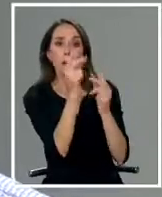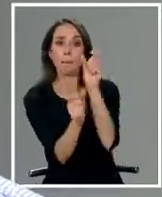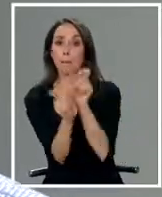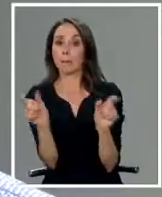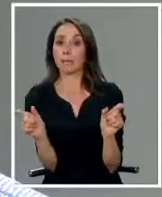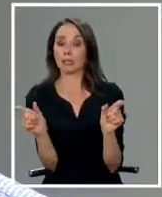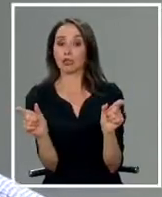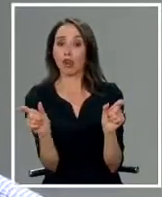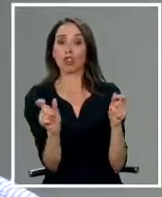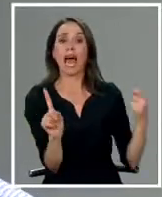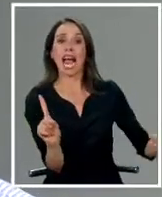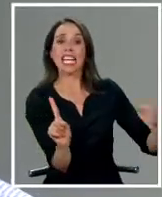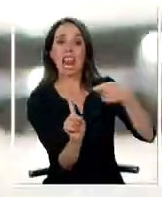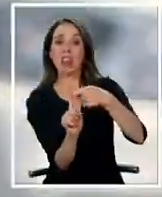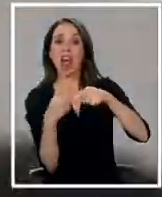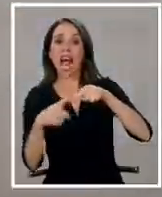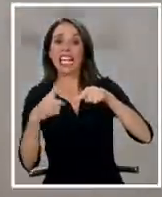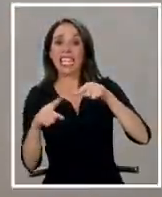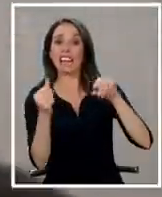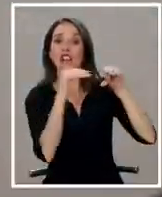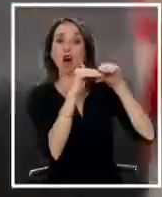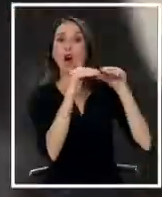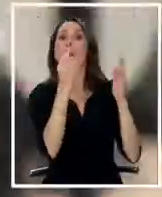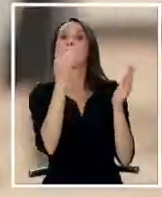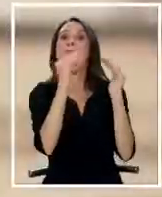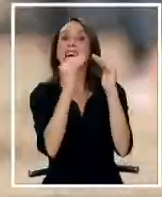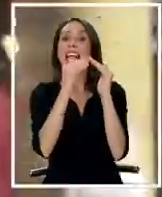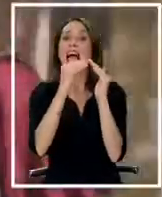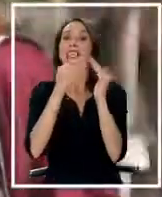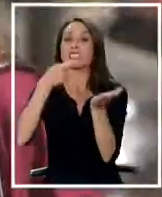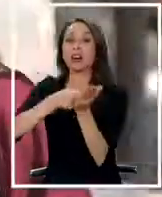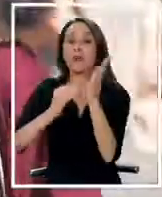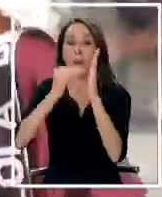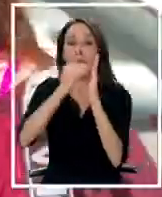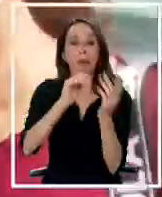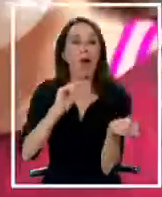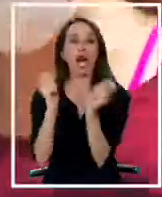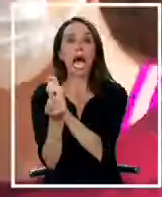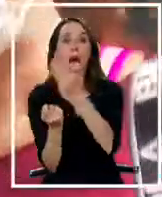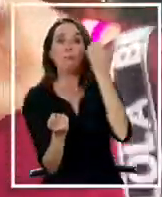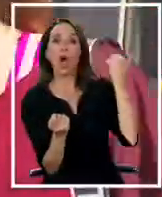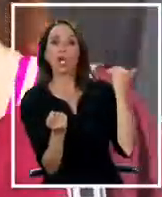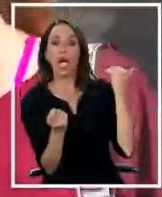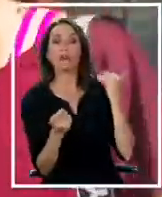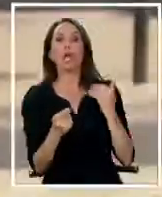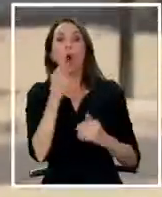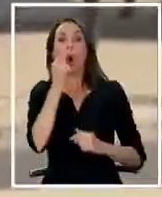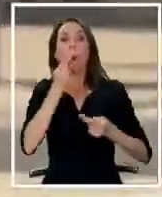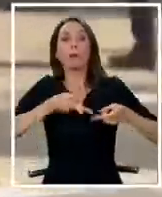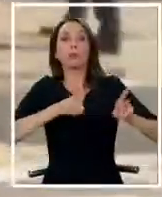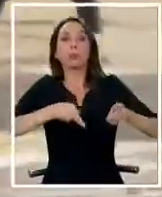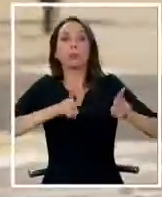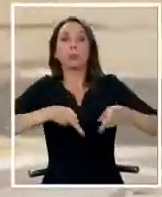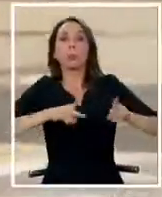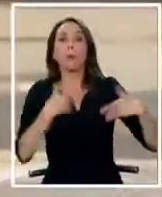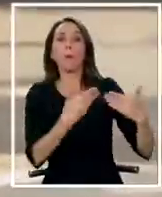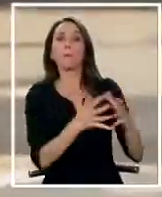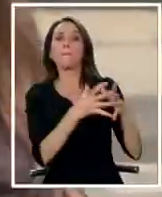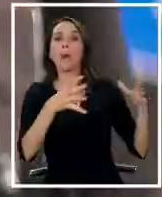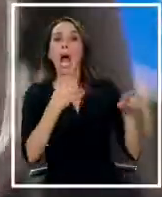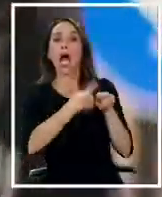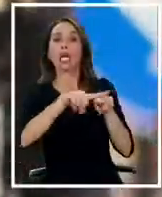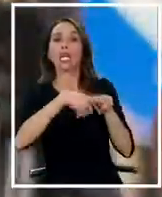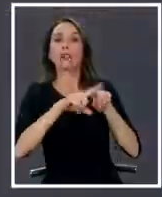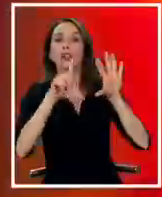personas que están accediendo a crédito hipotecario. ¿Qué está pasando? Que los hombres están accediendo a mayor cantidad de crédito hipotecario en relación